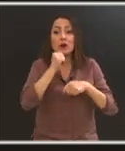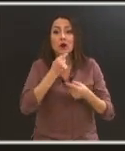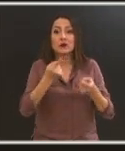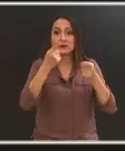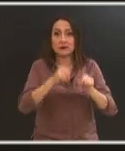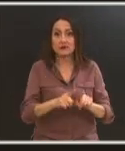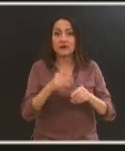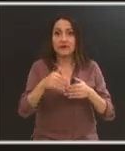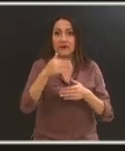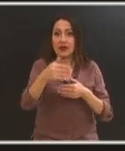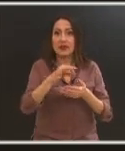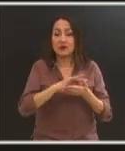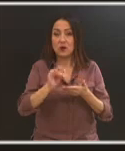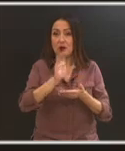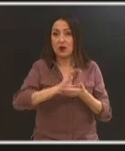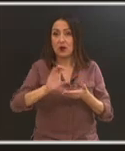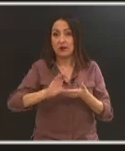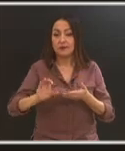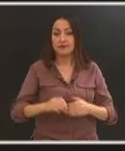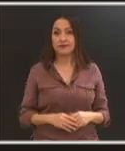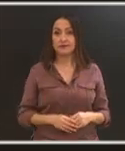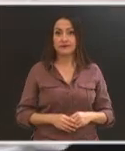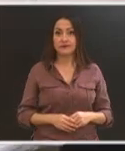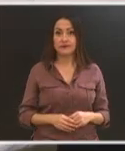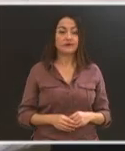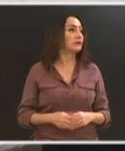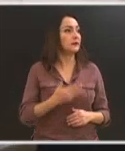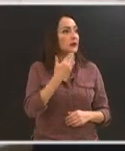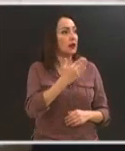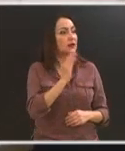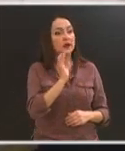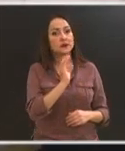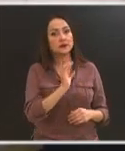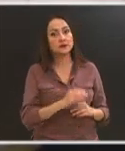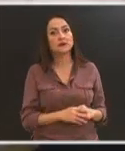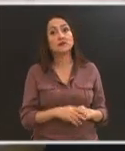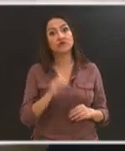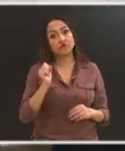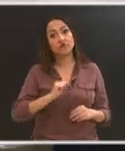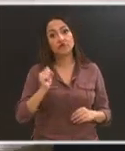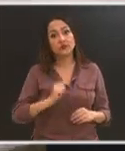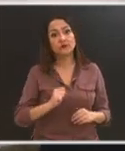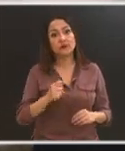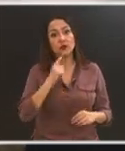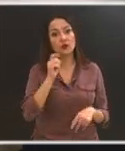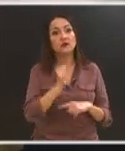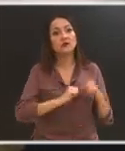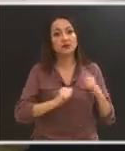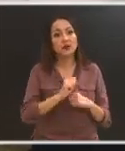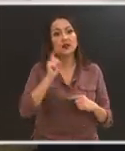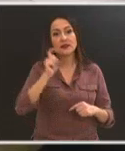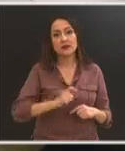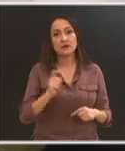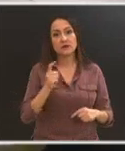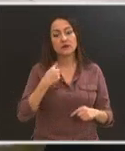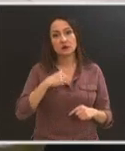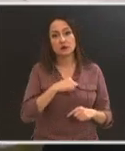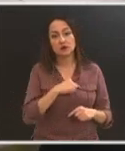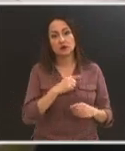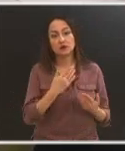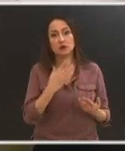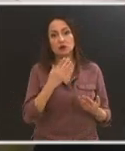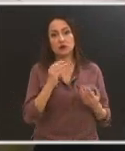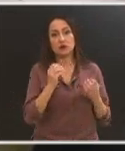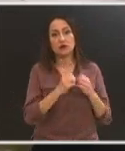ocurriendo frente a los centros educativos, Paul. Gracias, Cristian. Y sí, hay una situación que debemos también